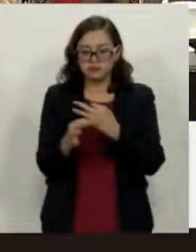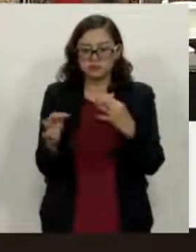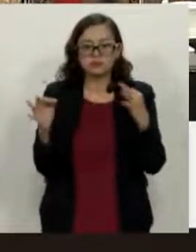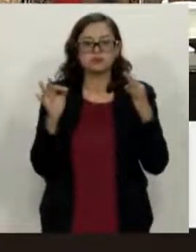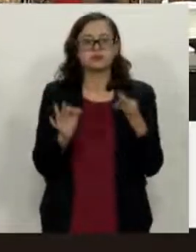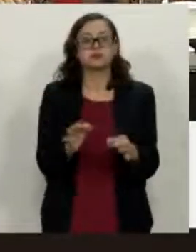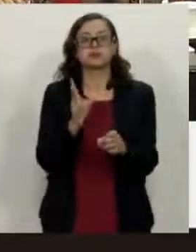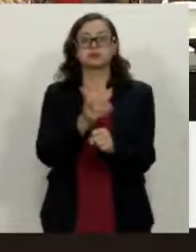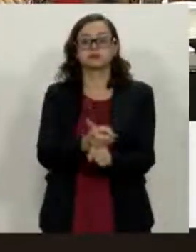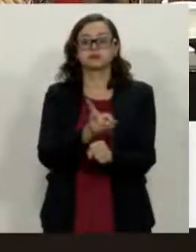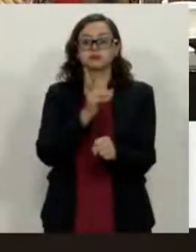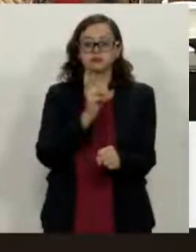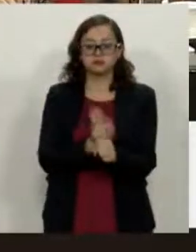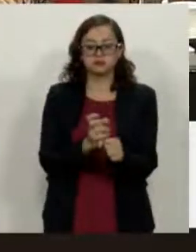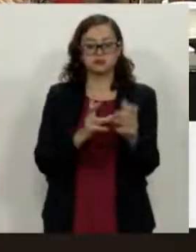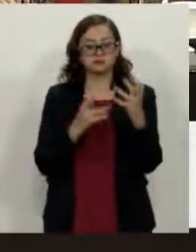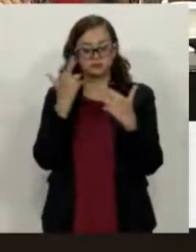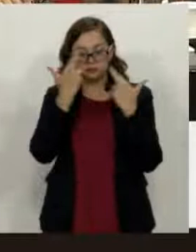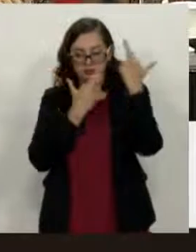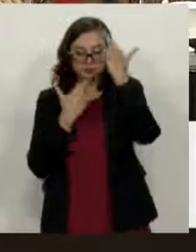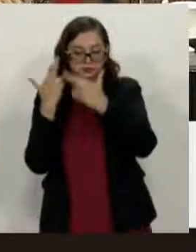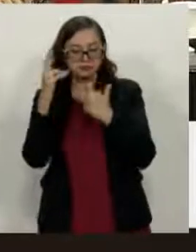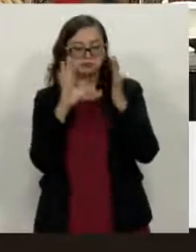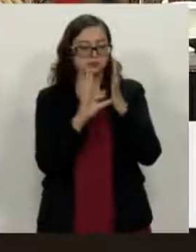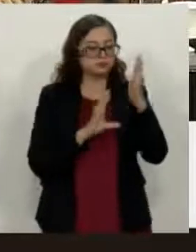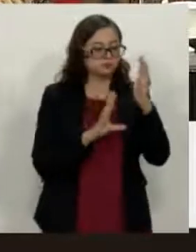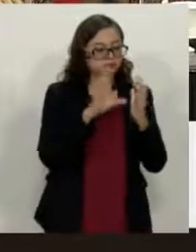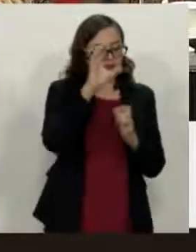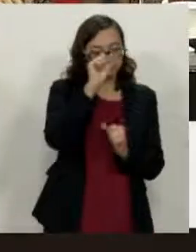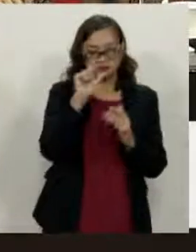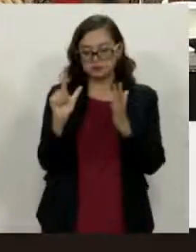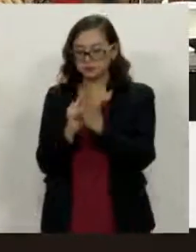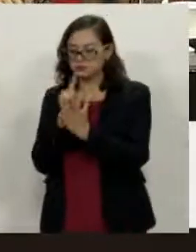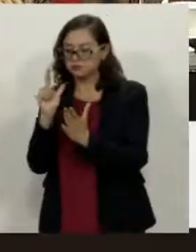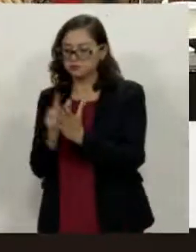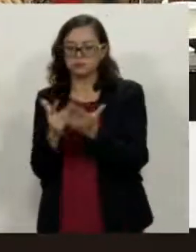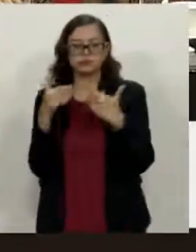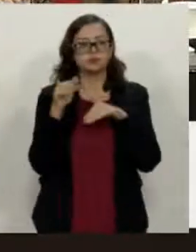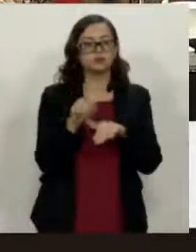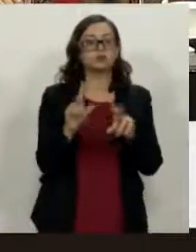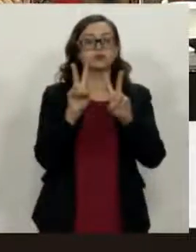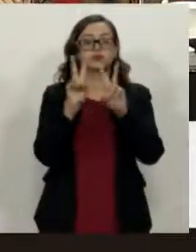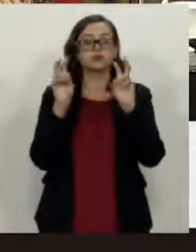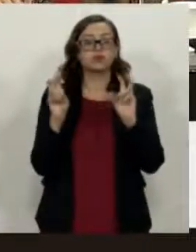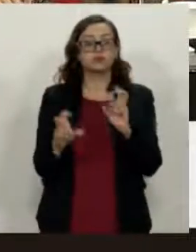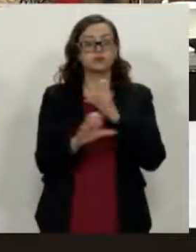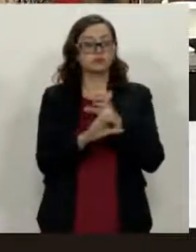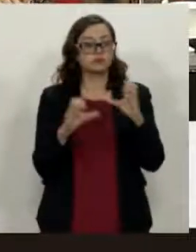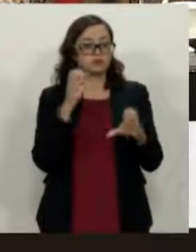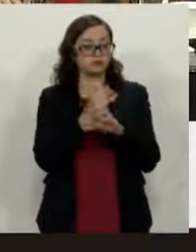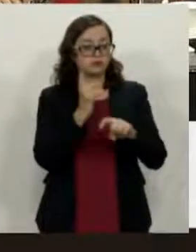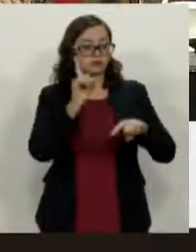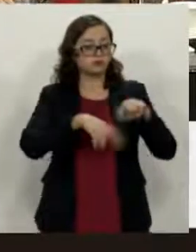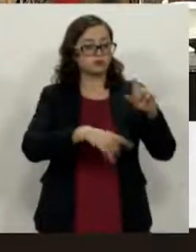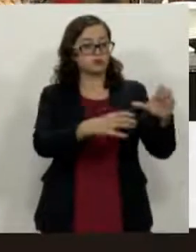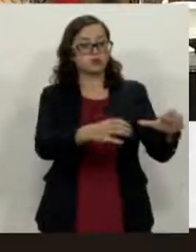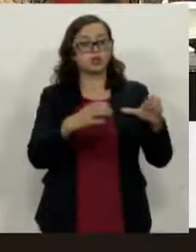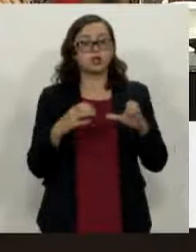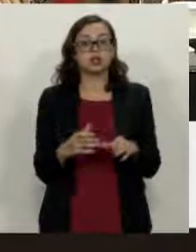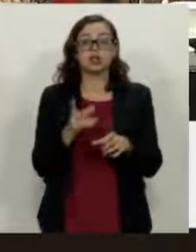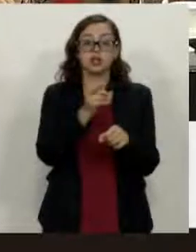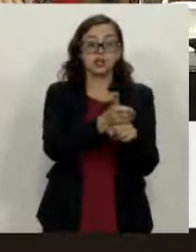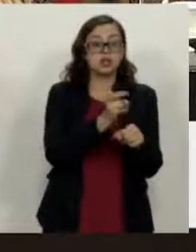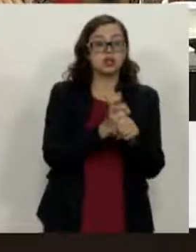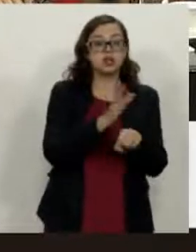del marco constitucional y jurídico en materia de extinción de dominio. Dicha convocatoria tendrá